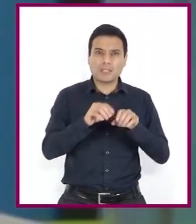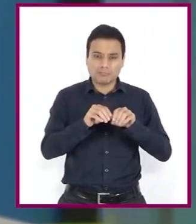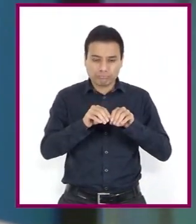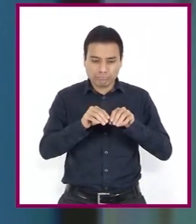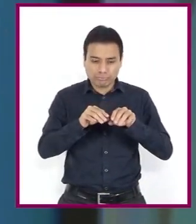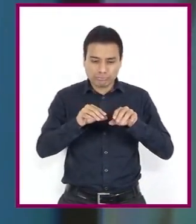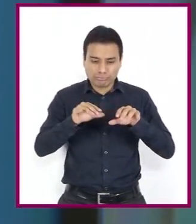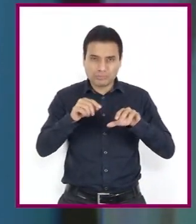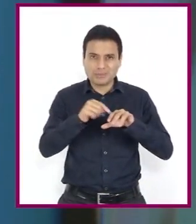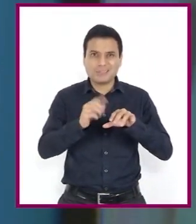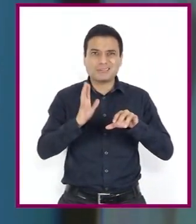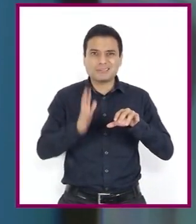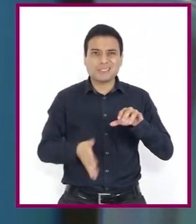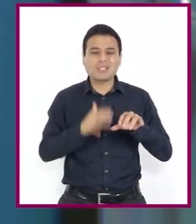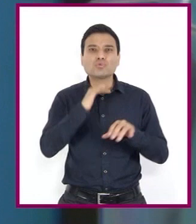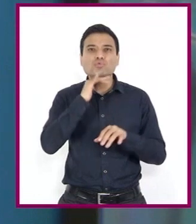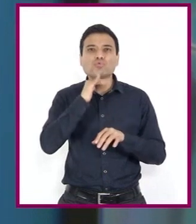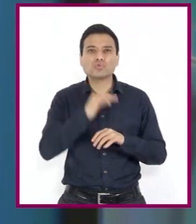estaban contaminados.